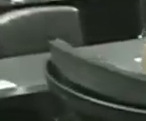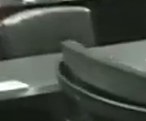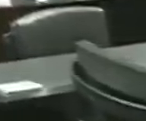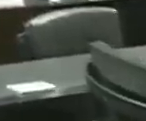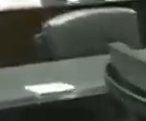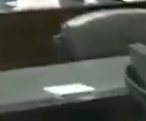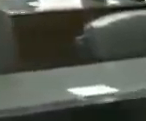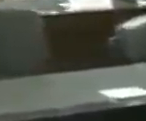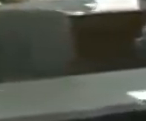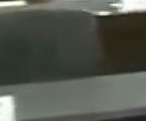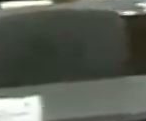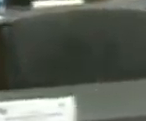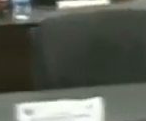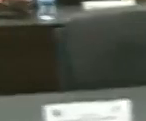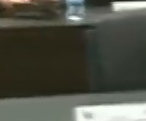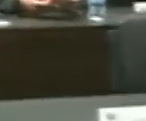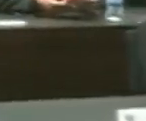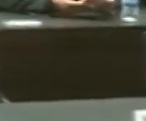Pernambuco.